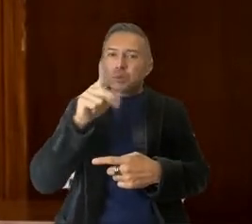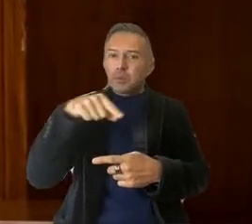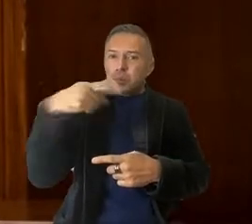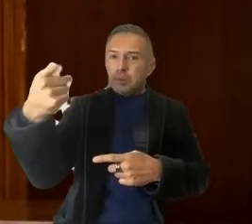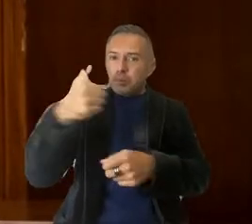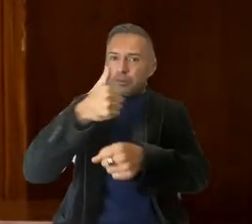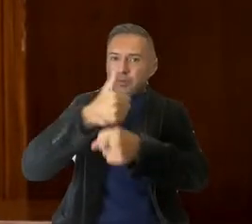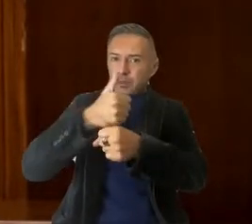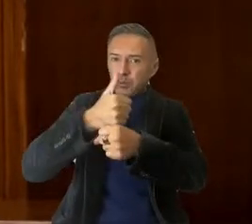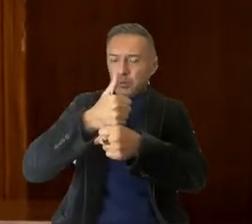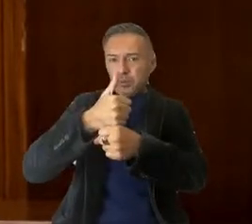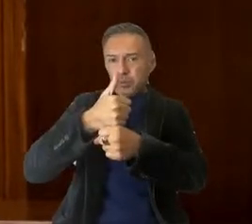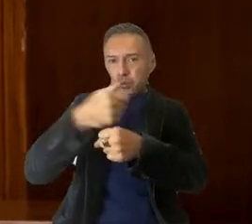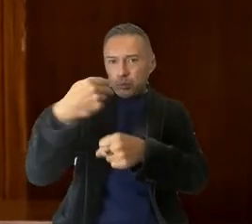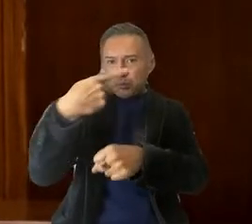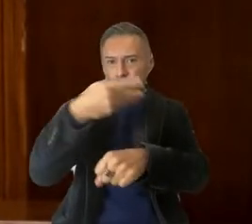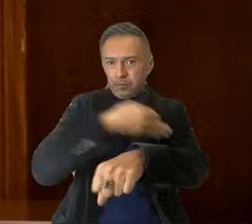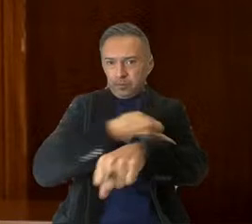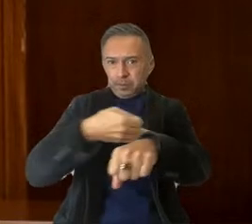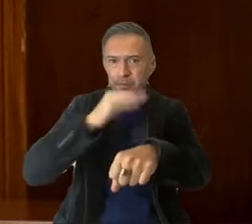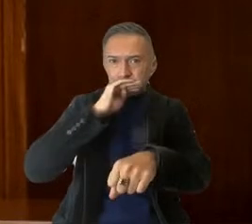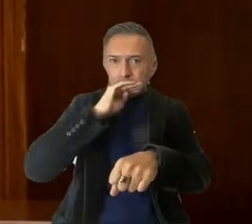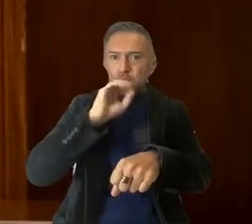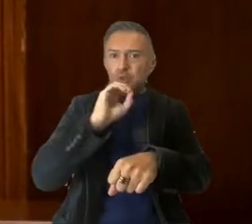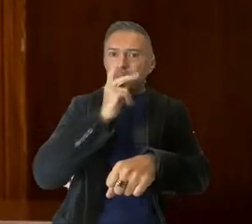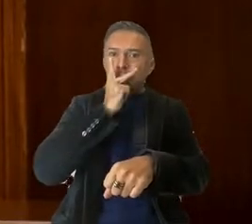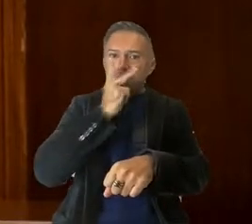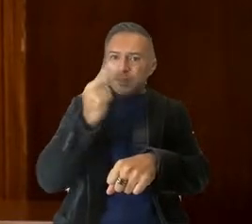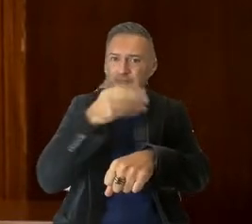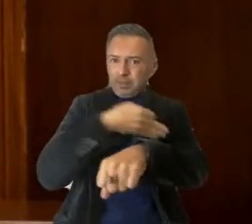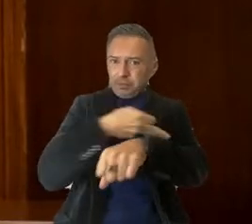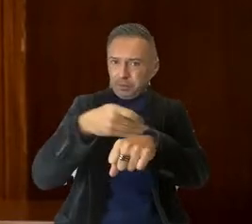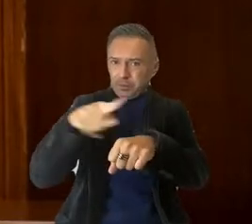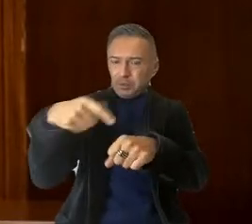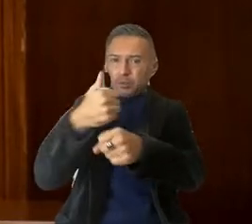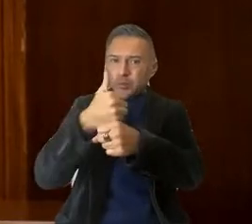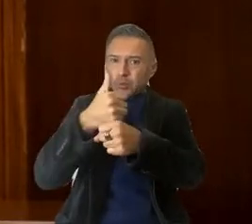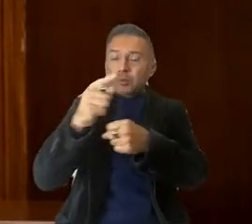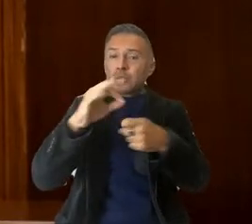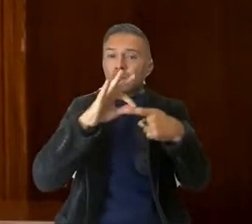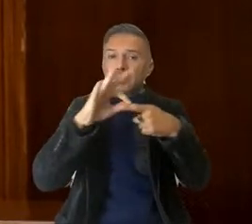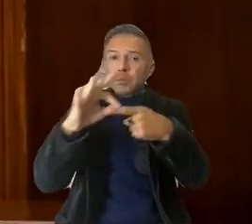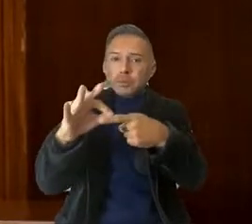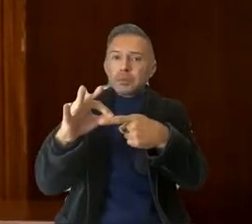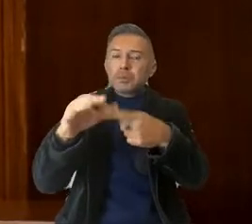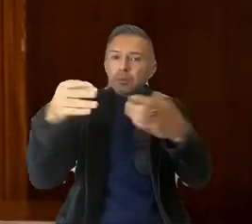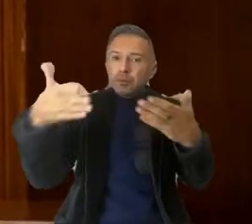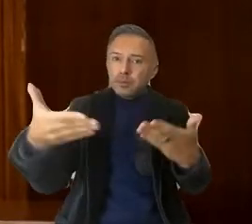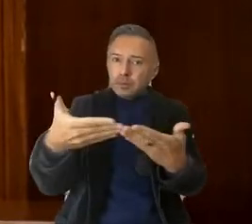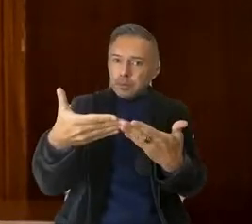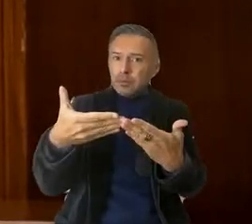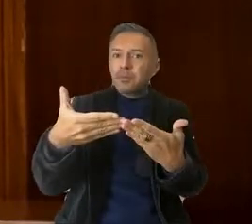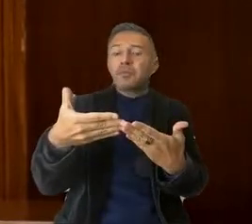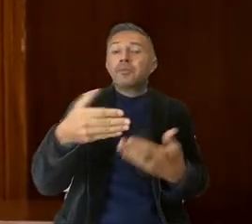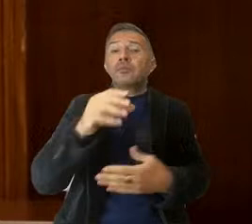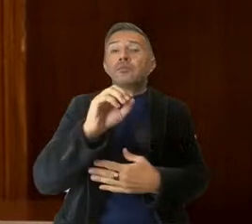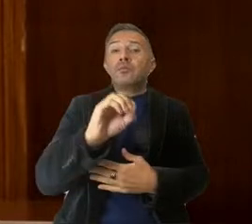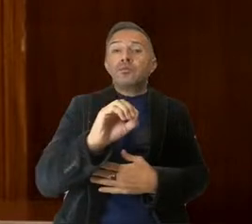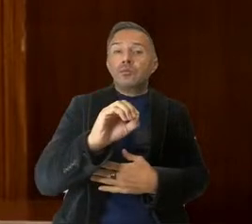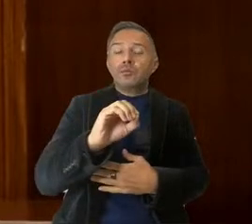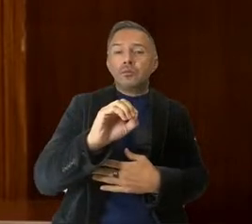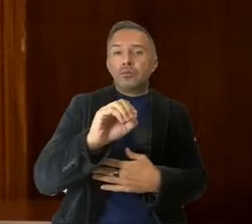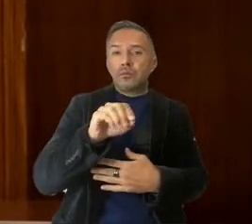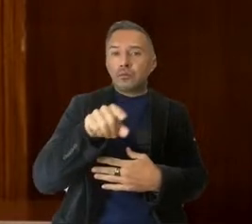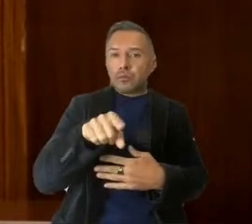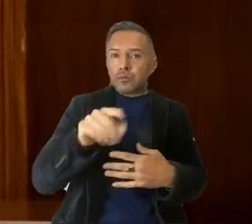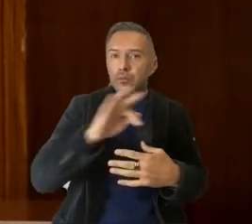maternos y paternos, y en su caso de las personas que hubieren hecho la presentación o de quien lo requiere personalmente ante el oficial